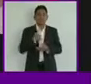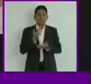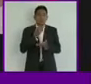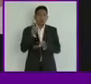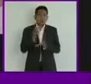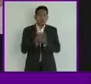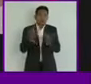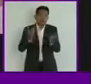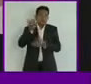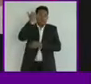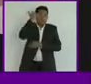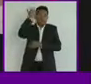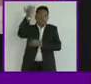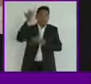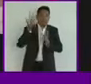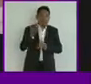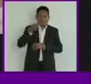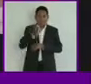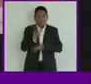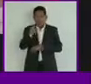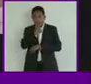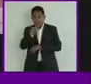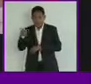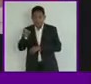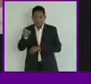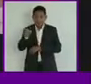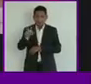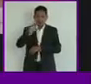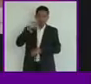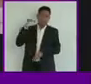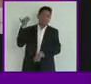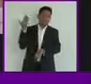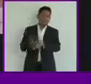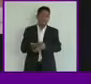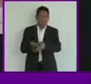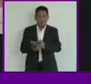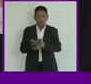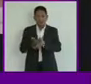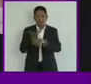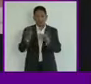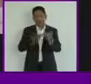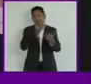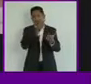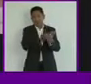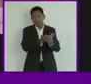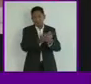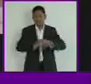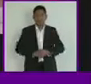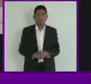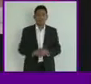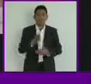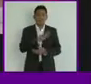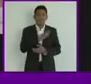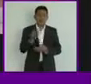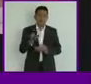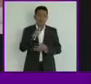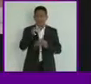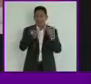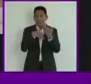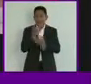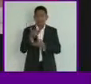ideas y ellos las van plasmando, las van aterrizando y desde luego capacitación también su intervención y al área de, si me permiten, de sistemas también